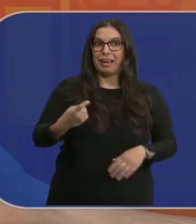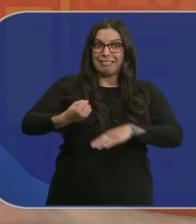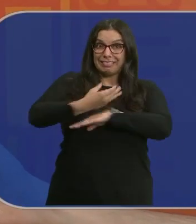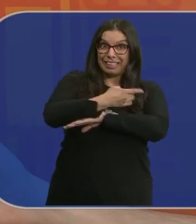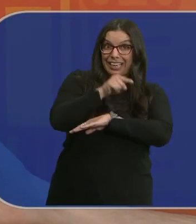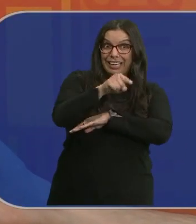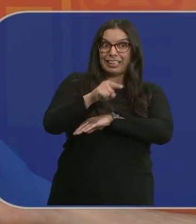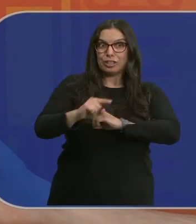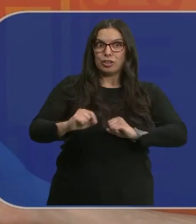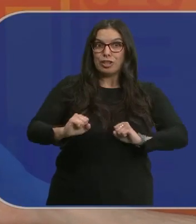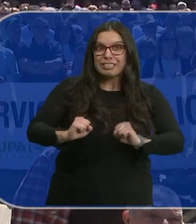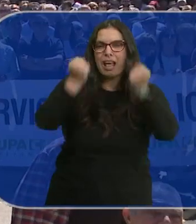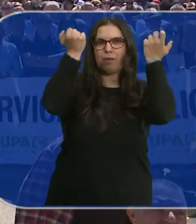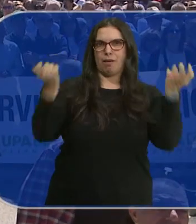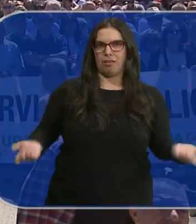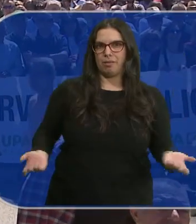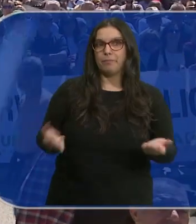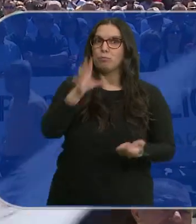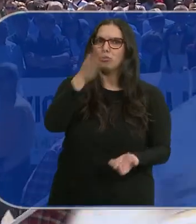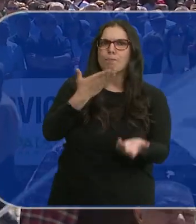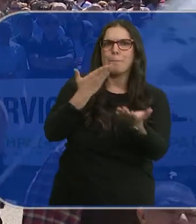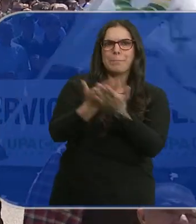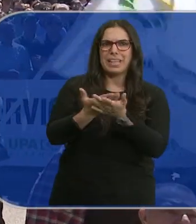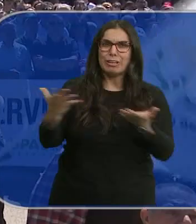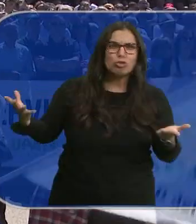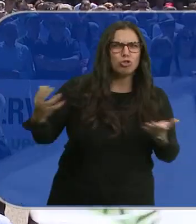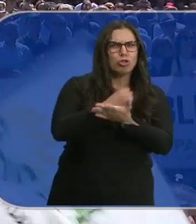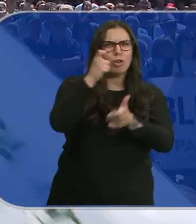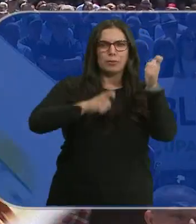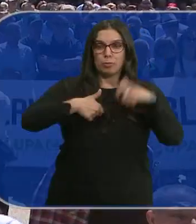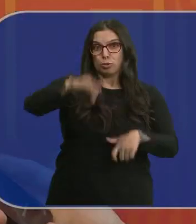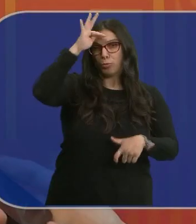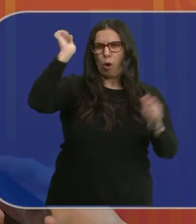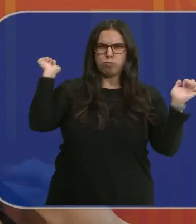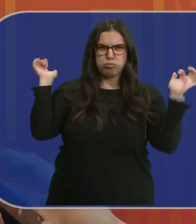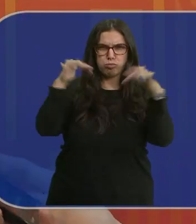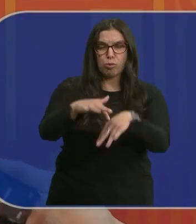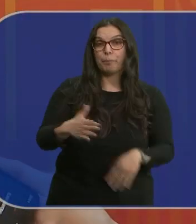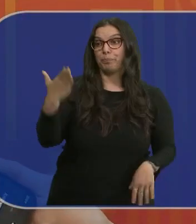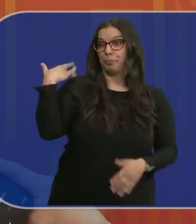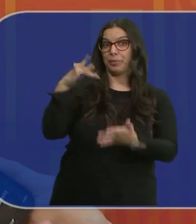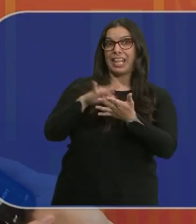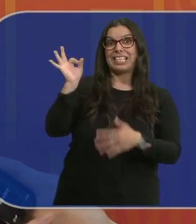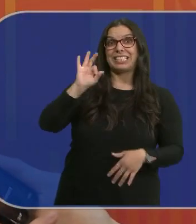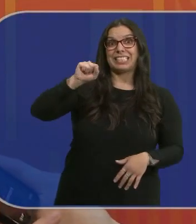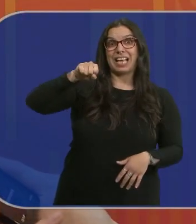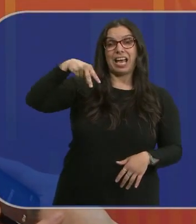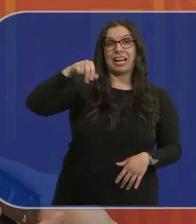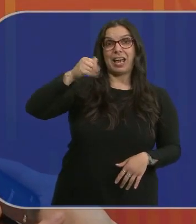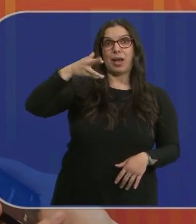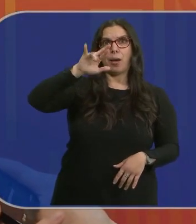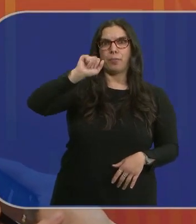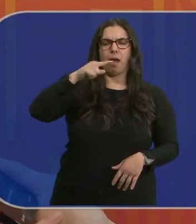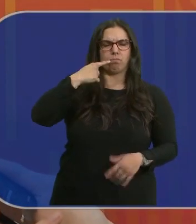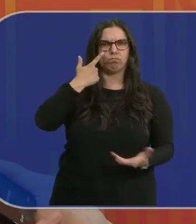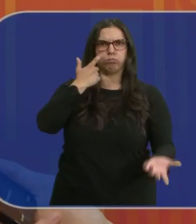tren sabemos que va a atraer población. Por eso piden una respuesta masiva a la concentración del domingo. El otro día en Sanabria fue un punto de